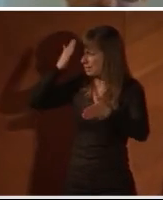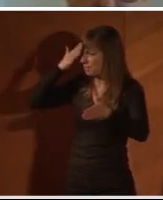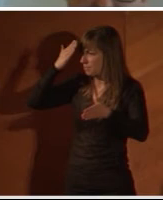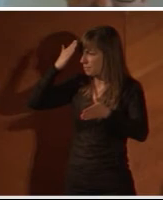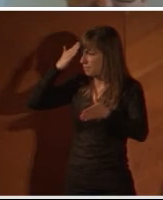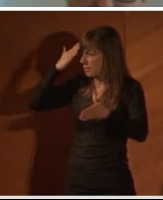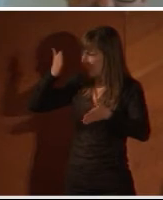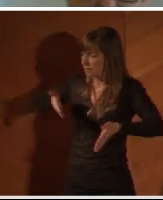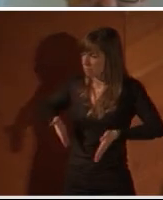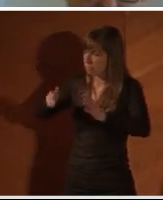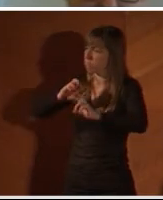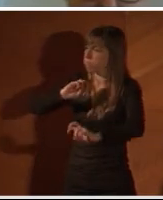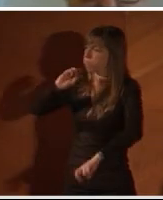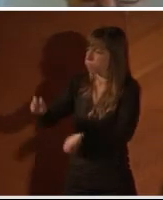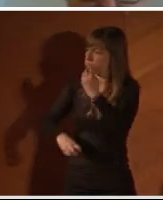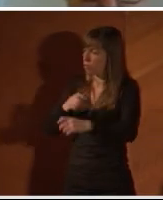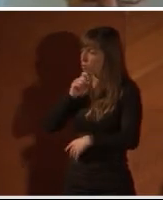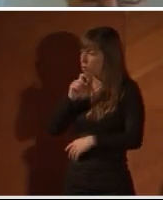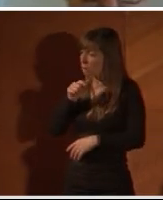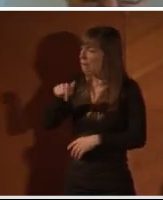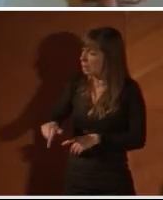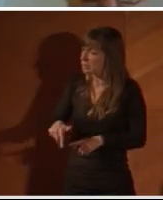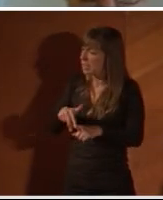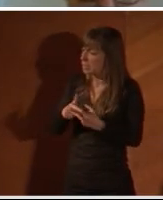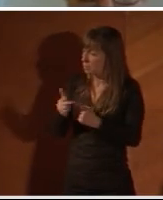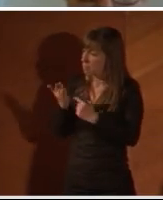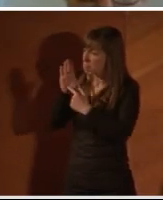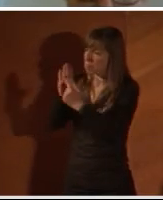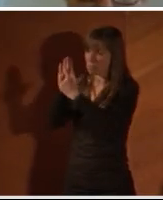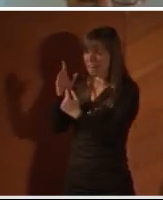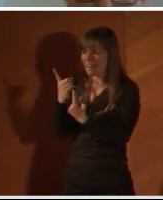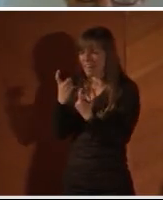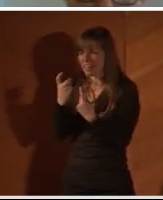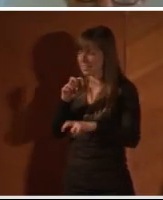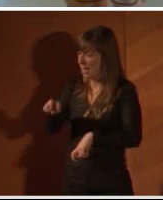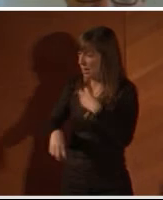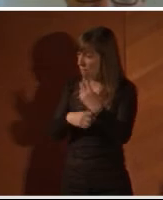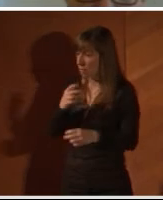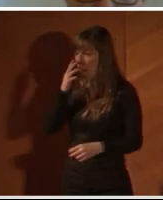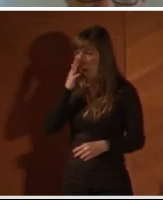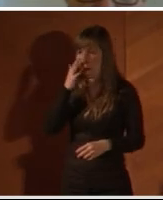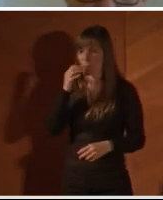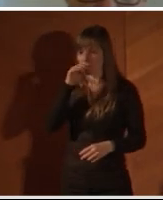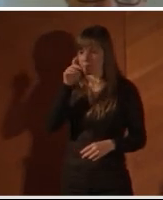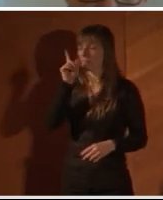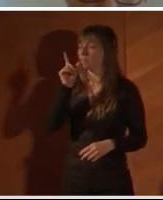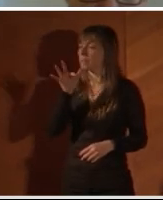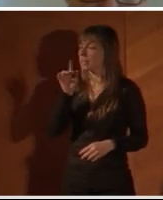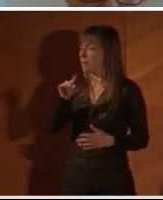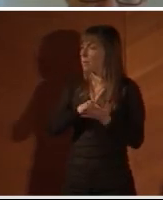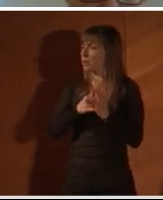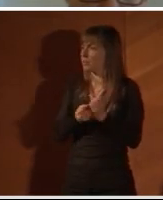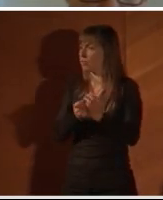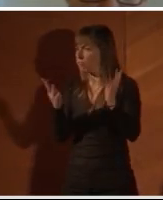Nueva, que en este momento está teniendo una necesidad de reforma. como este, muchos otros proyectos que vendrán